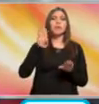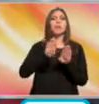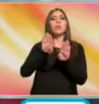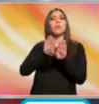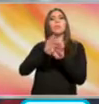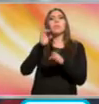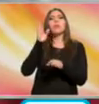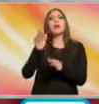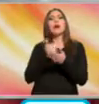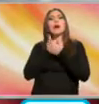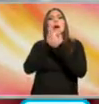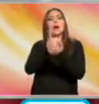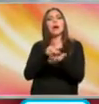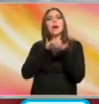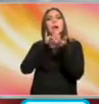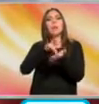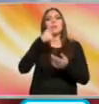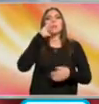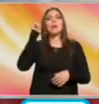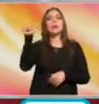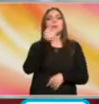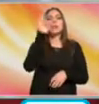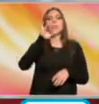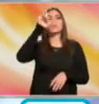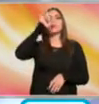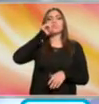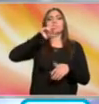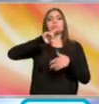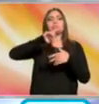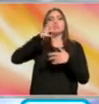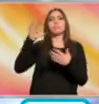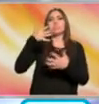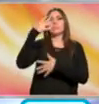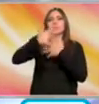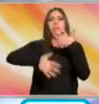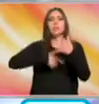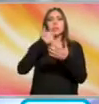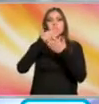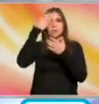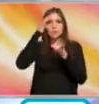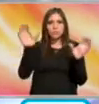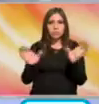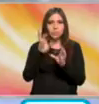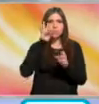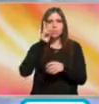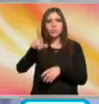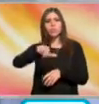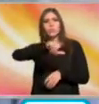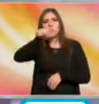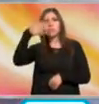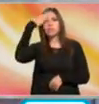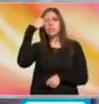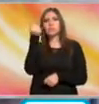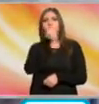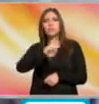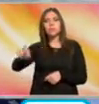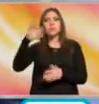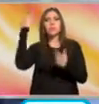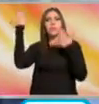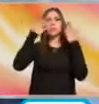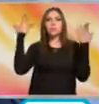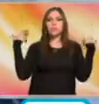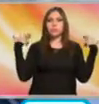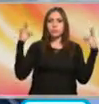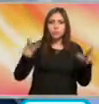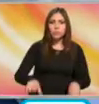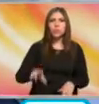como técnicos en desastres o en emergencias médicas, pero que tienen otras profesiones, geólogos, profesores